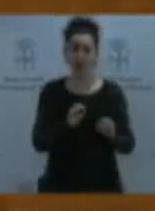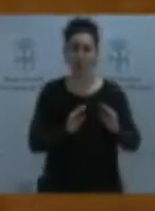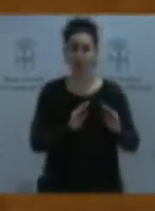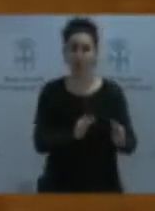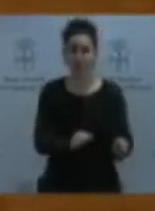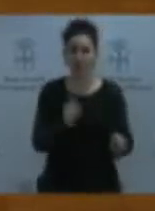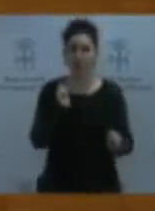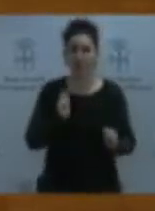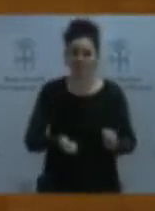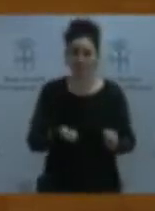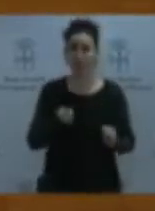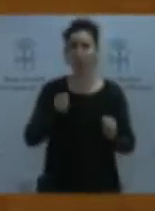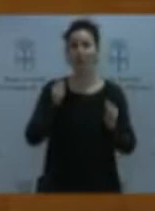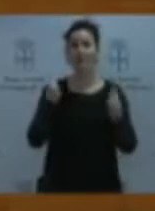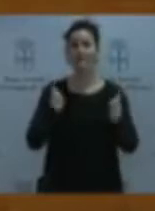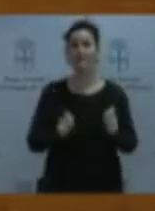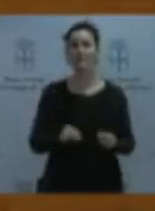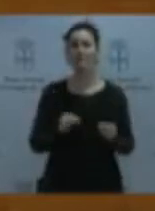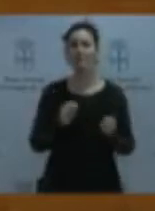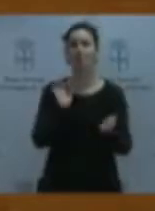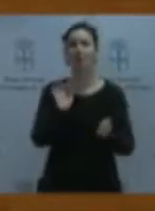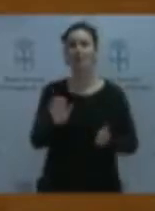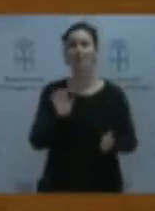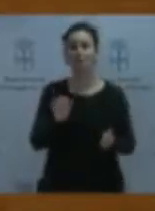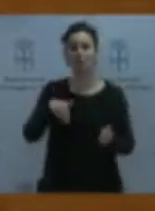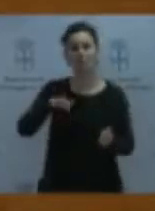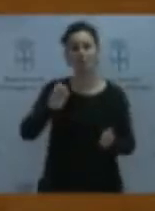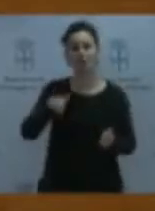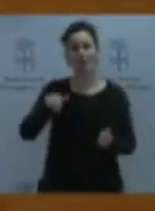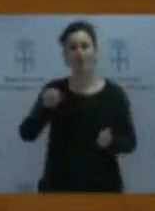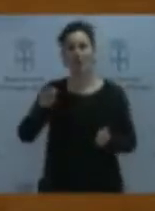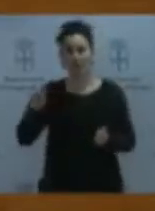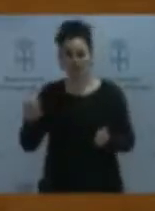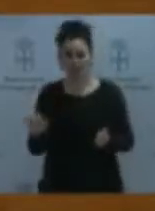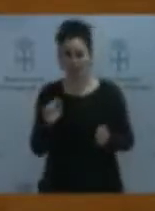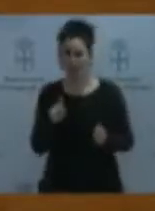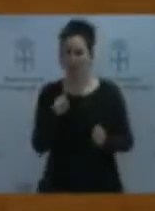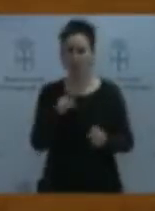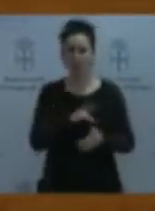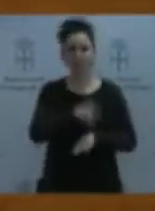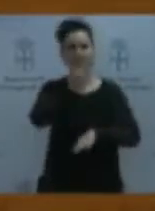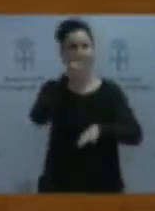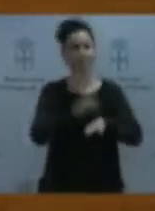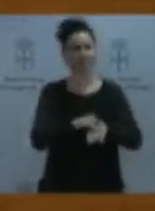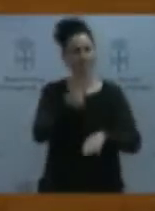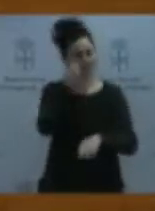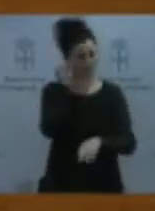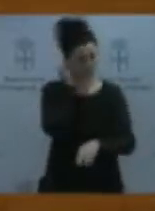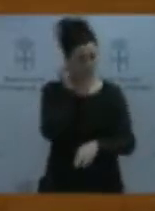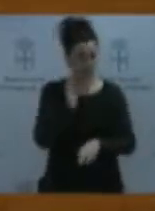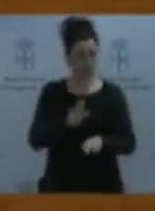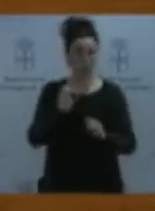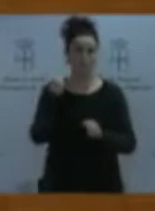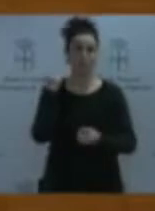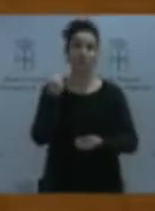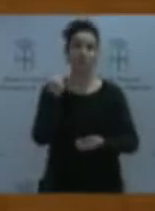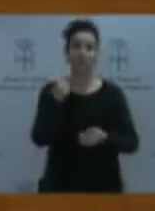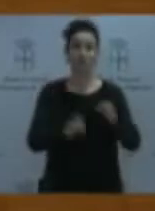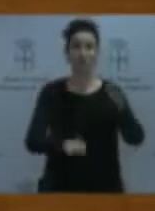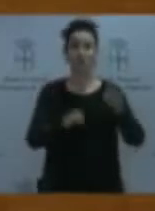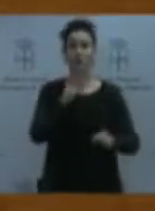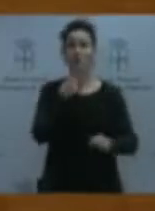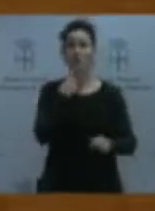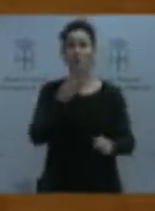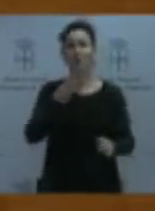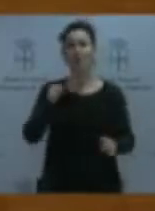de sensibilidad de género, o el cuestionamiento del Poder Judicial por parte del ministro Rafael Català. ¿Y qué